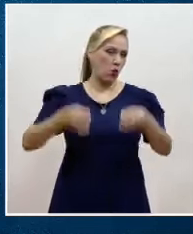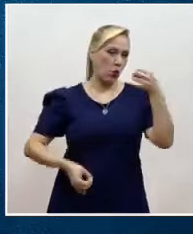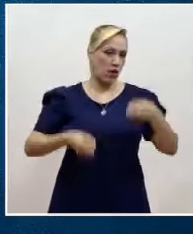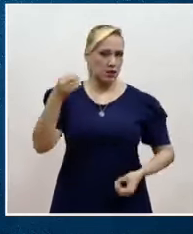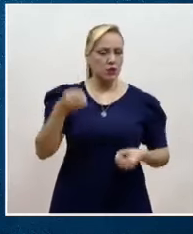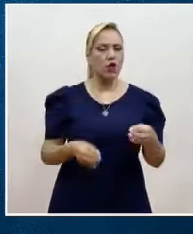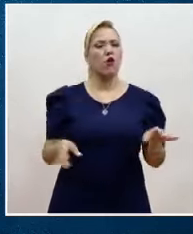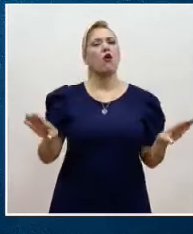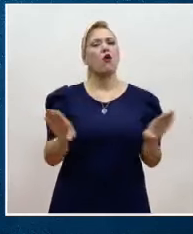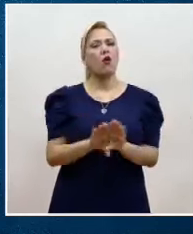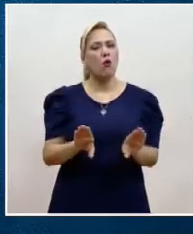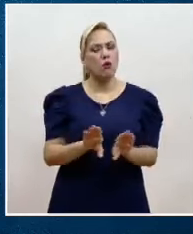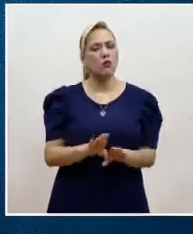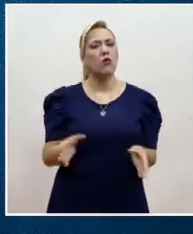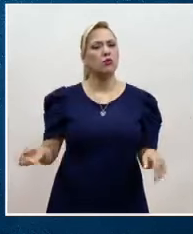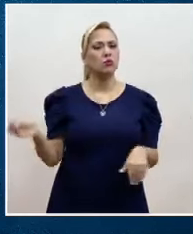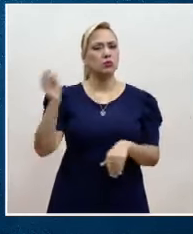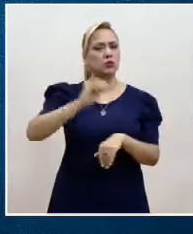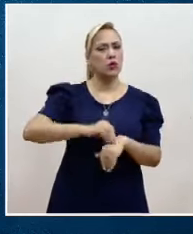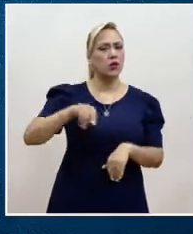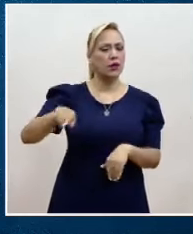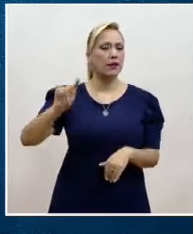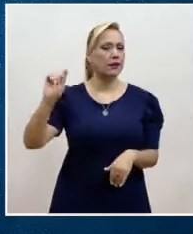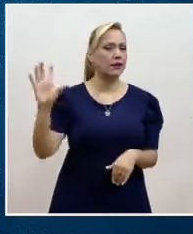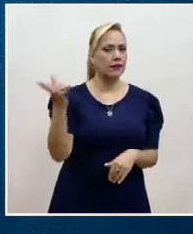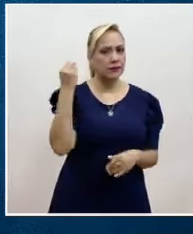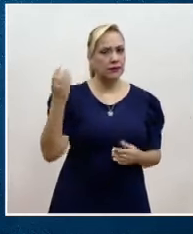el hecho de que se implemente la justicia digital?